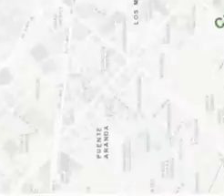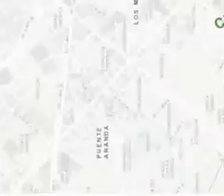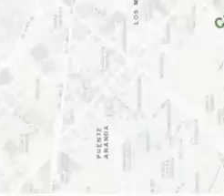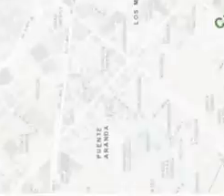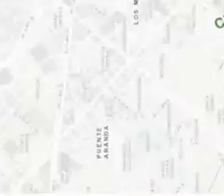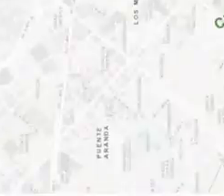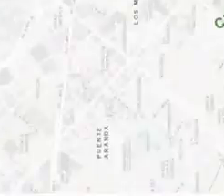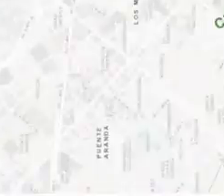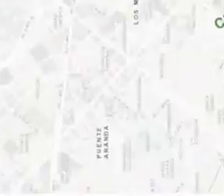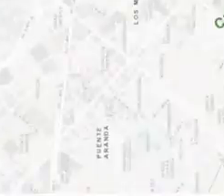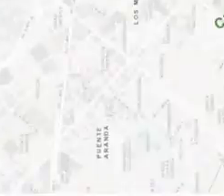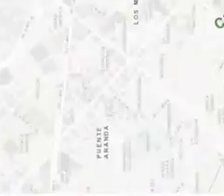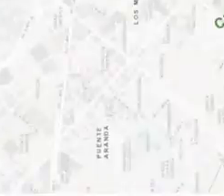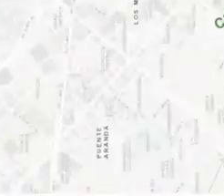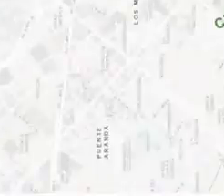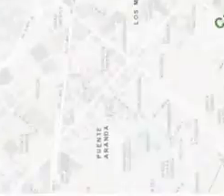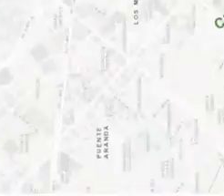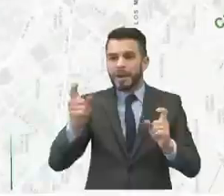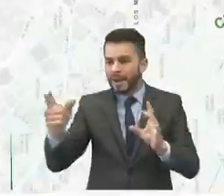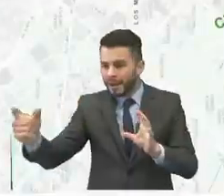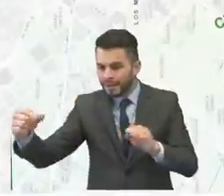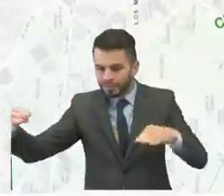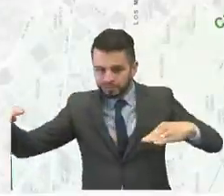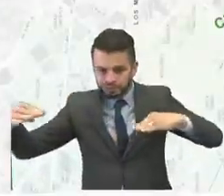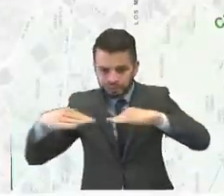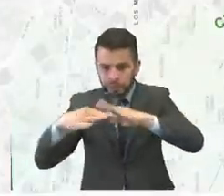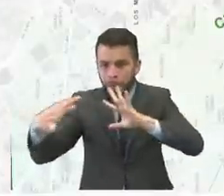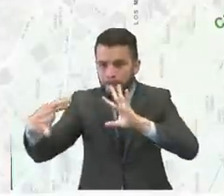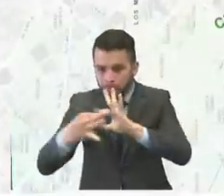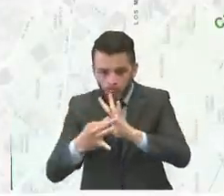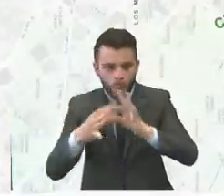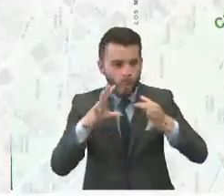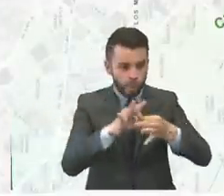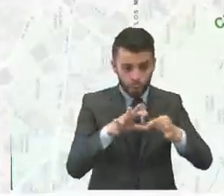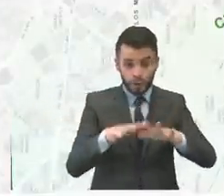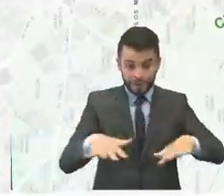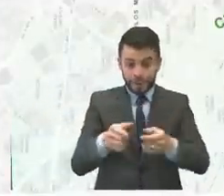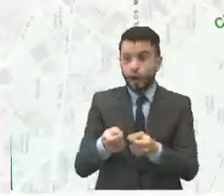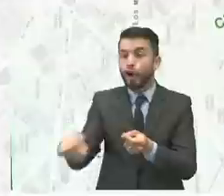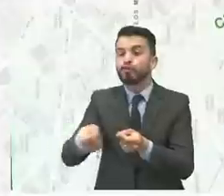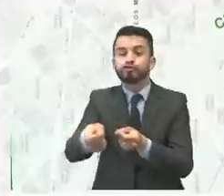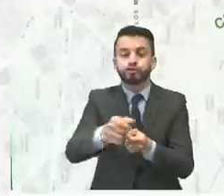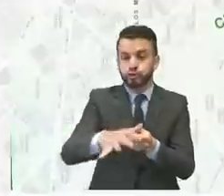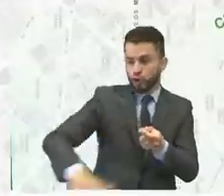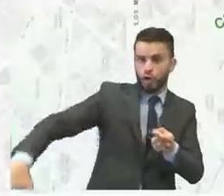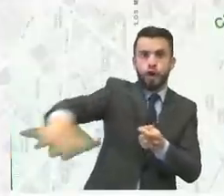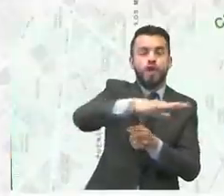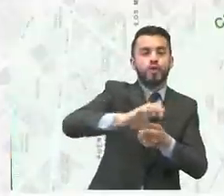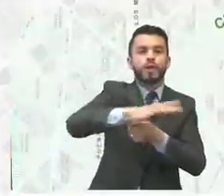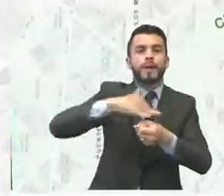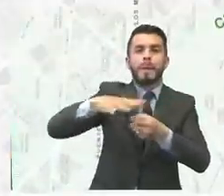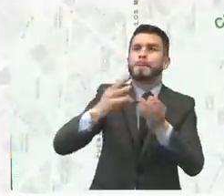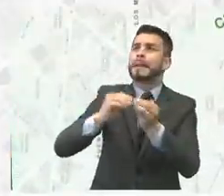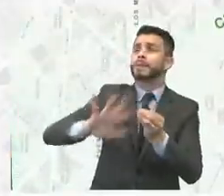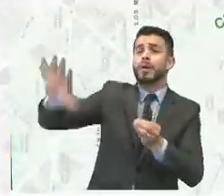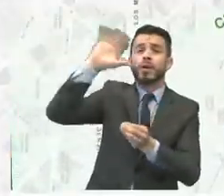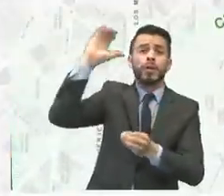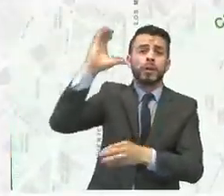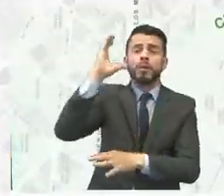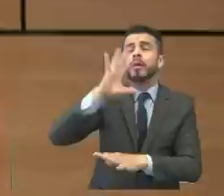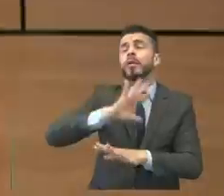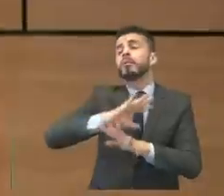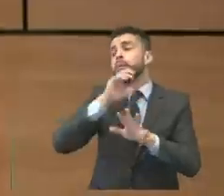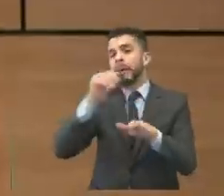ciudad de Colombia en términos de conectividad con su región y con el país. Eso lo vamos a empezar a dejar atrás. Ya, por ejemplo, aquí les contaba